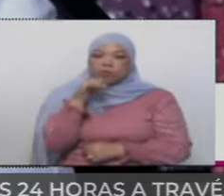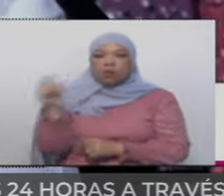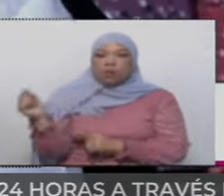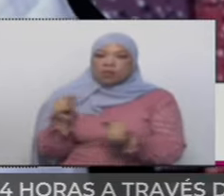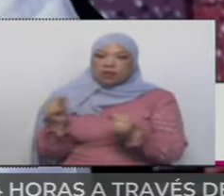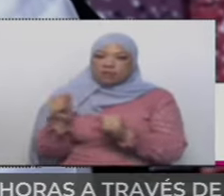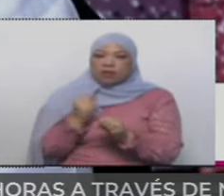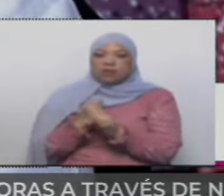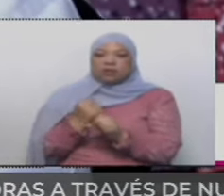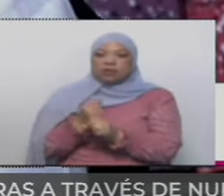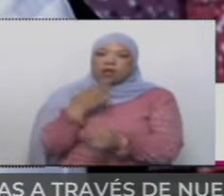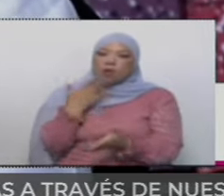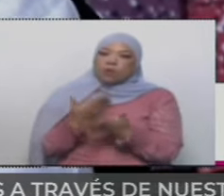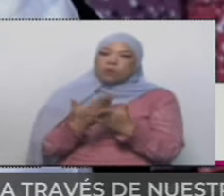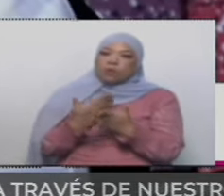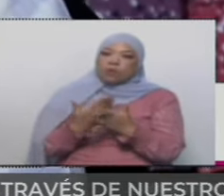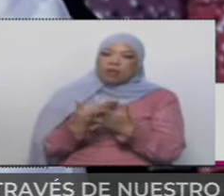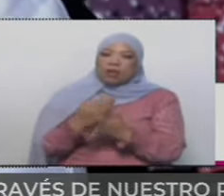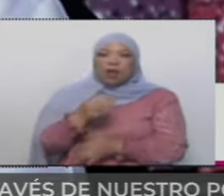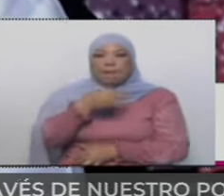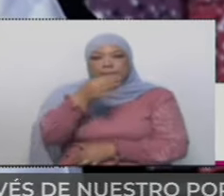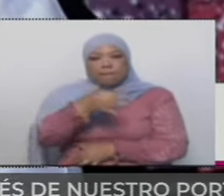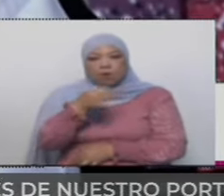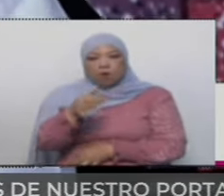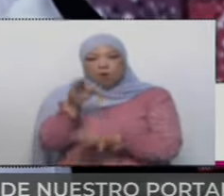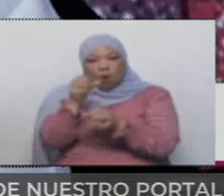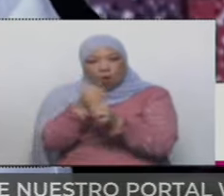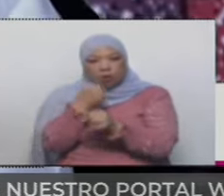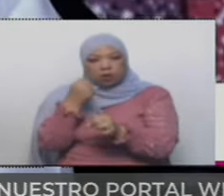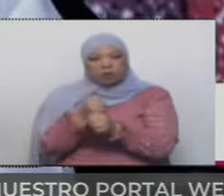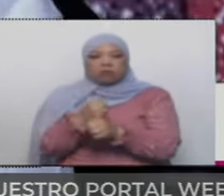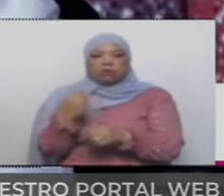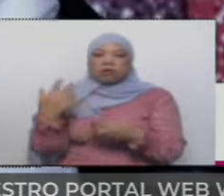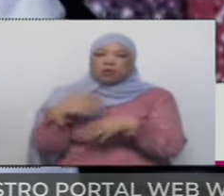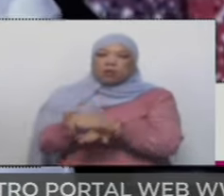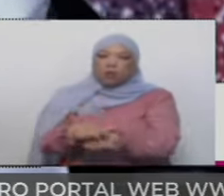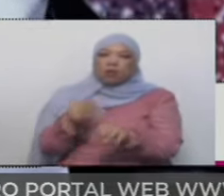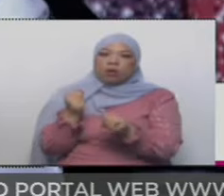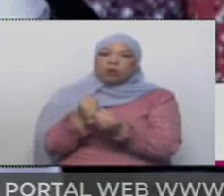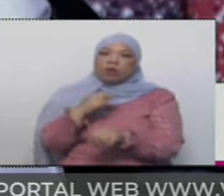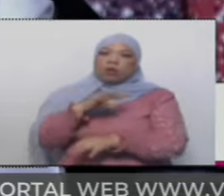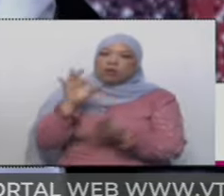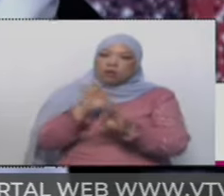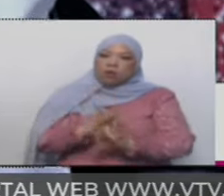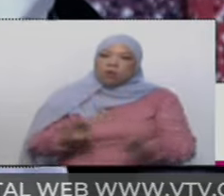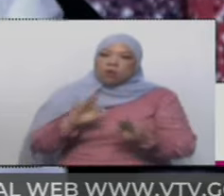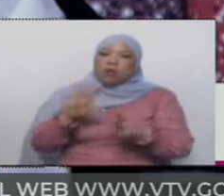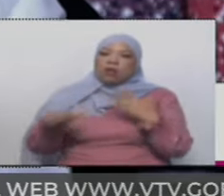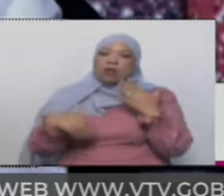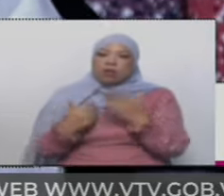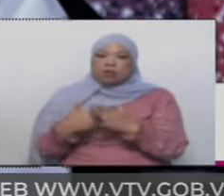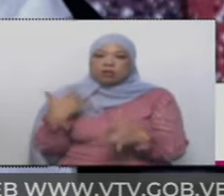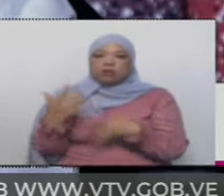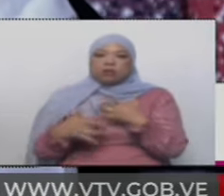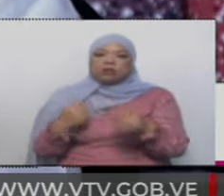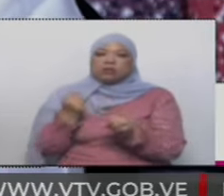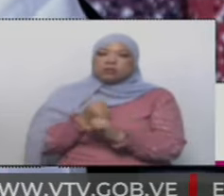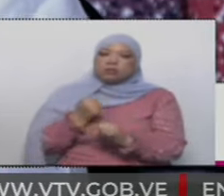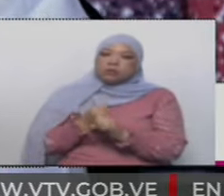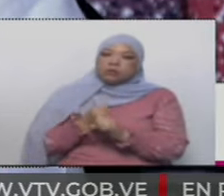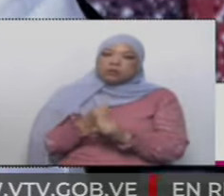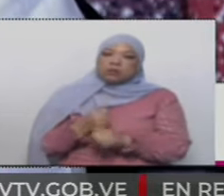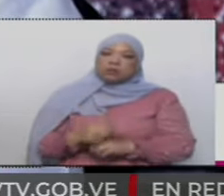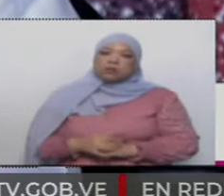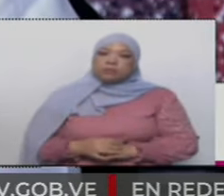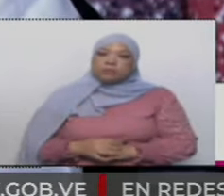debate, una propuesta que se puedan concretar y seguir y que nadie las cambie porque quiera. No, eso tiene